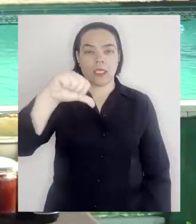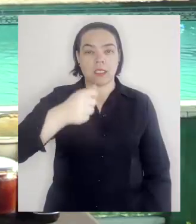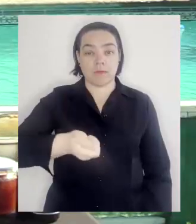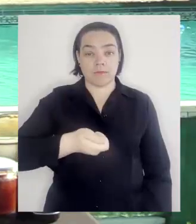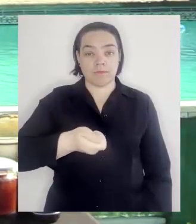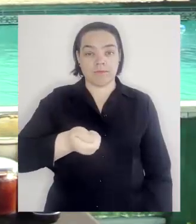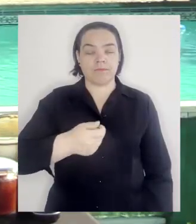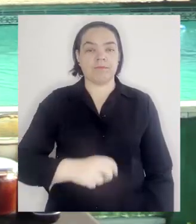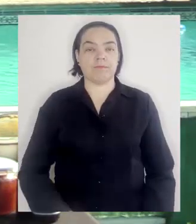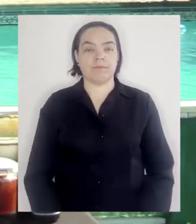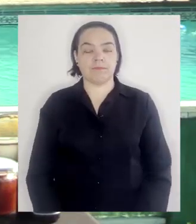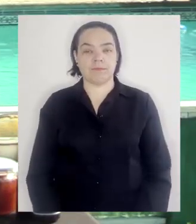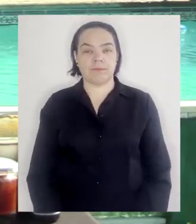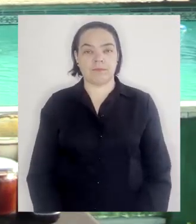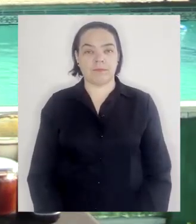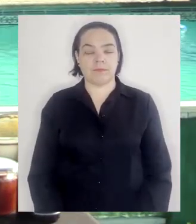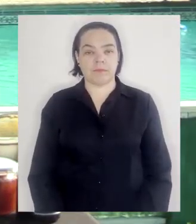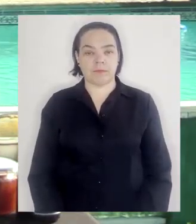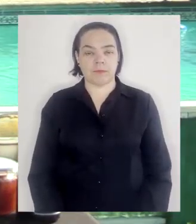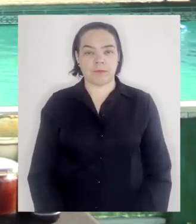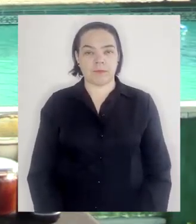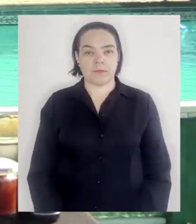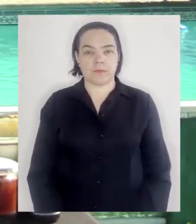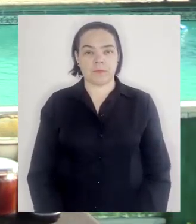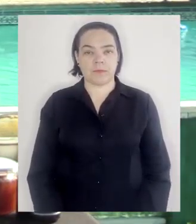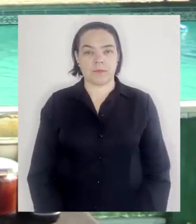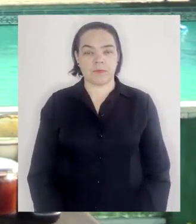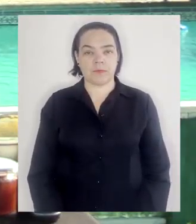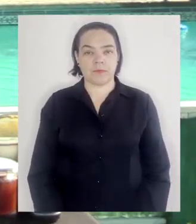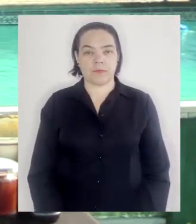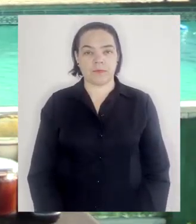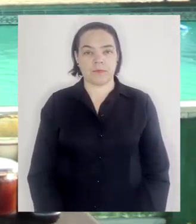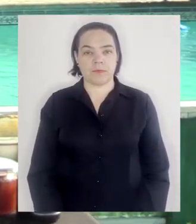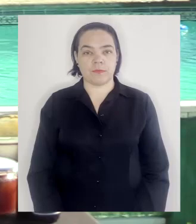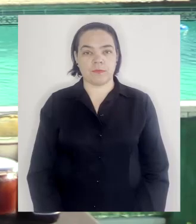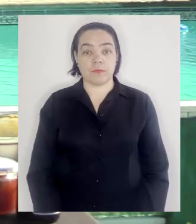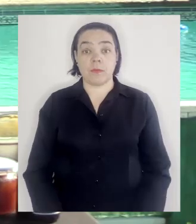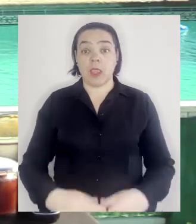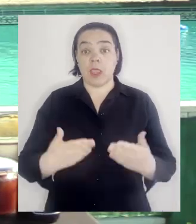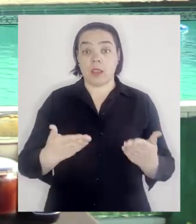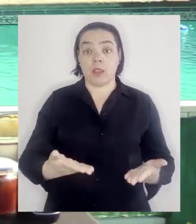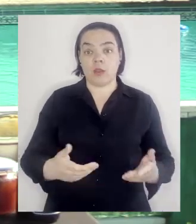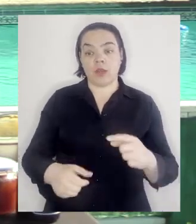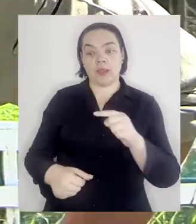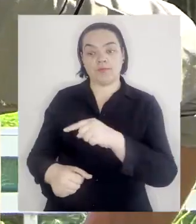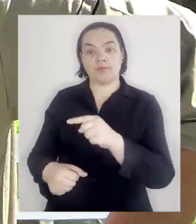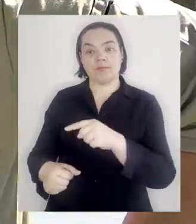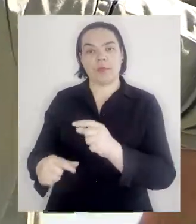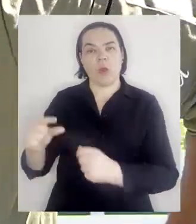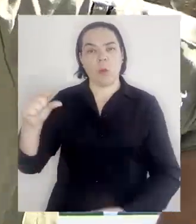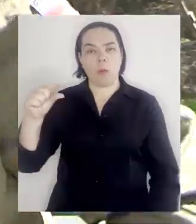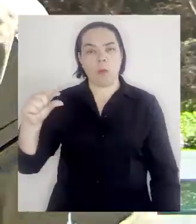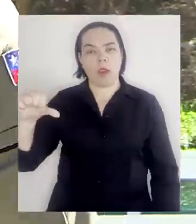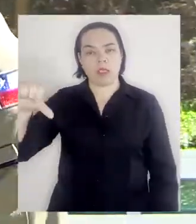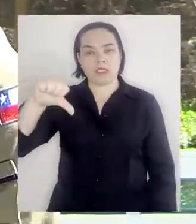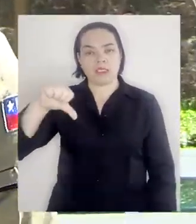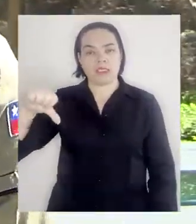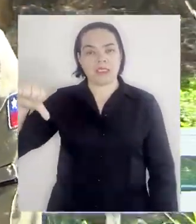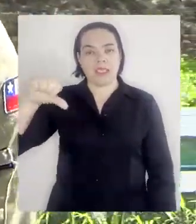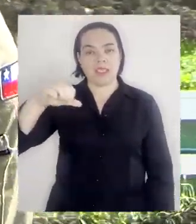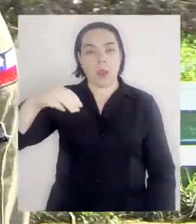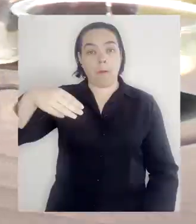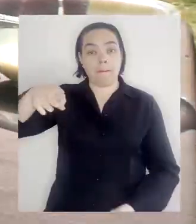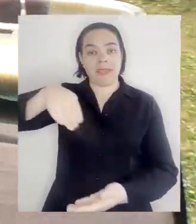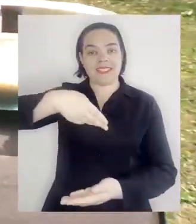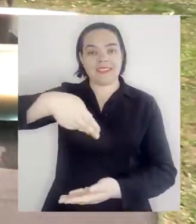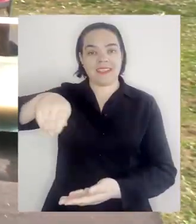y la masa. Y ya. Después, mira, acá yo tengo también un poquito de aceite con un pincel. Del normal, de